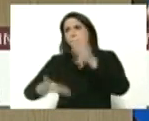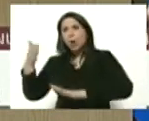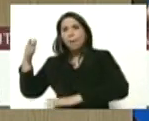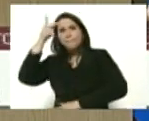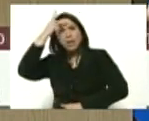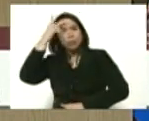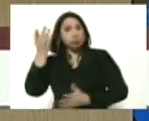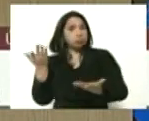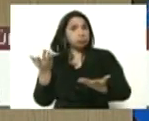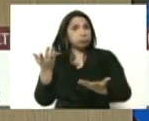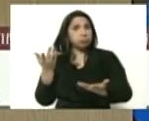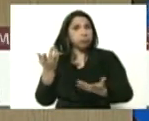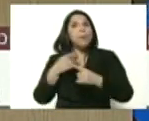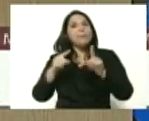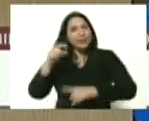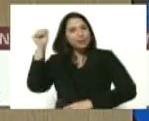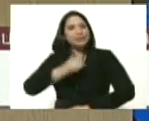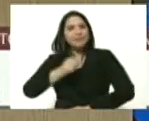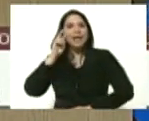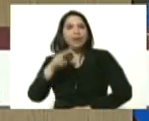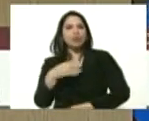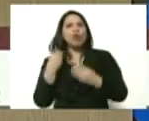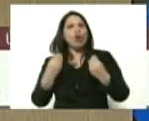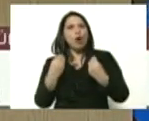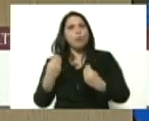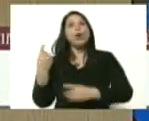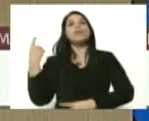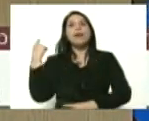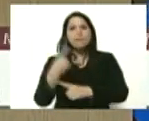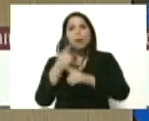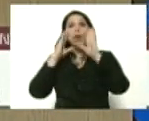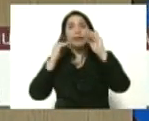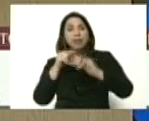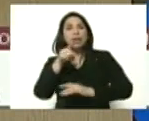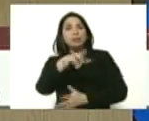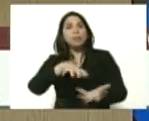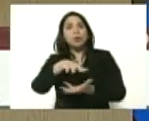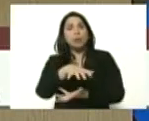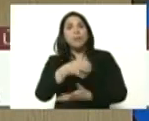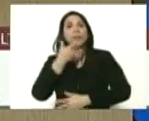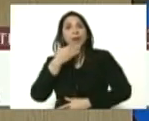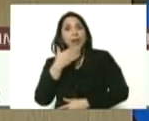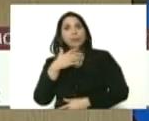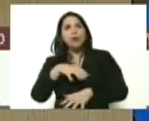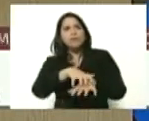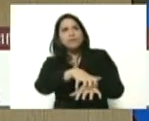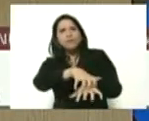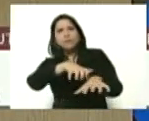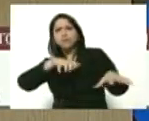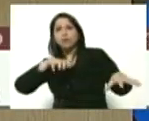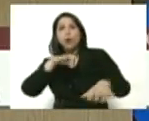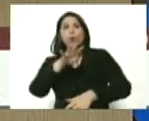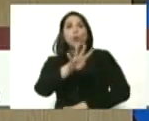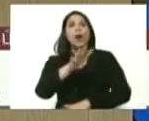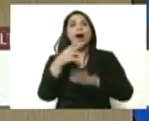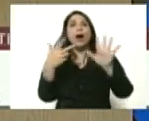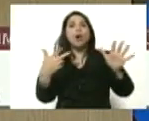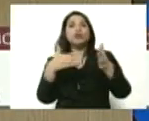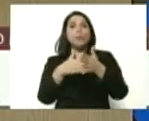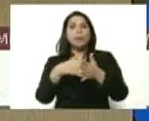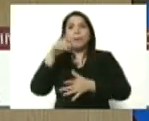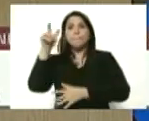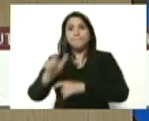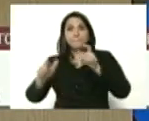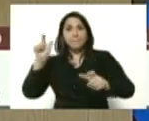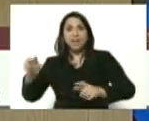Perú? Pero lo que sí estamos viendo, y tenemos que atender esa situación, es que miles y miles, 48 mil venezolanos